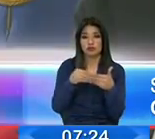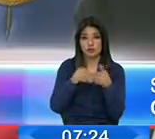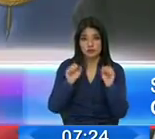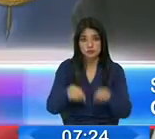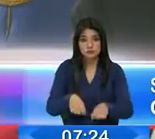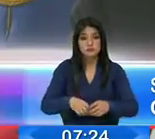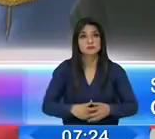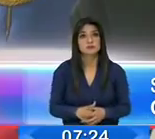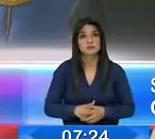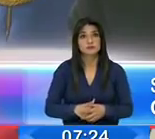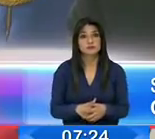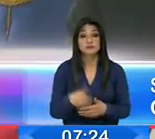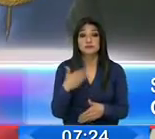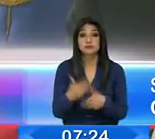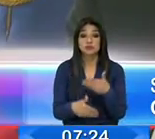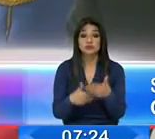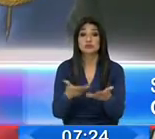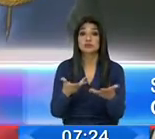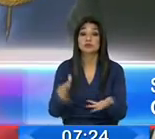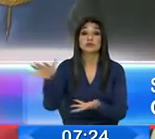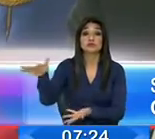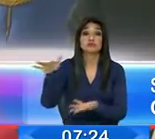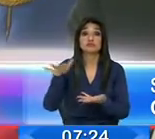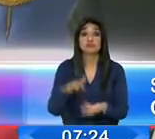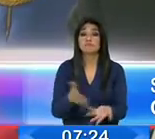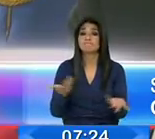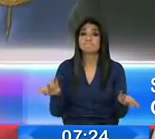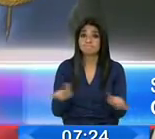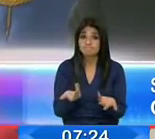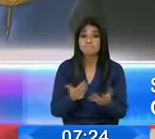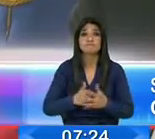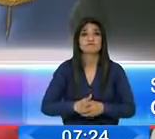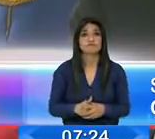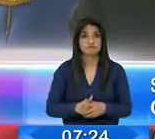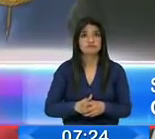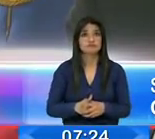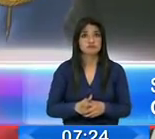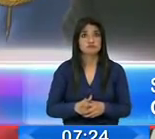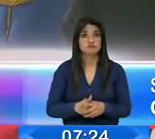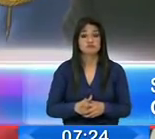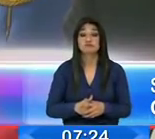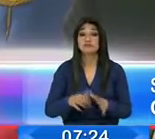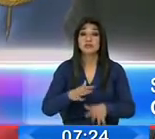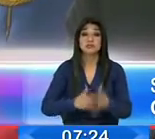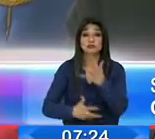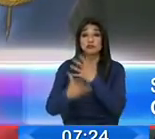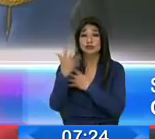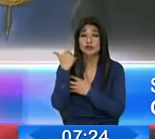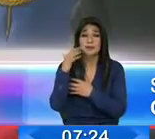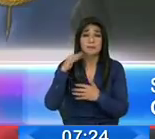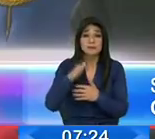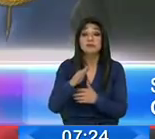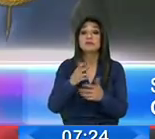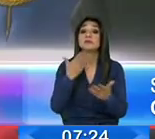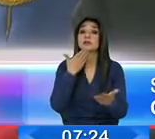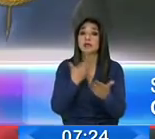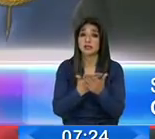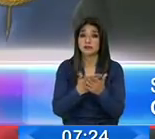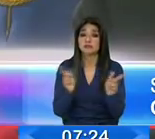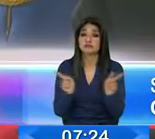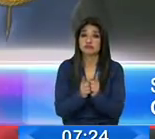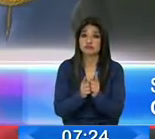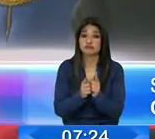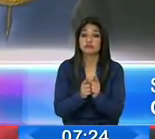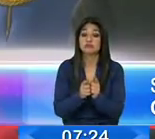El proceso de repatriación de los bienes tuvo una de las menores intervenciones en la historia gracias a la optimización que se hizo en términos de